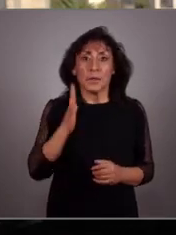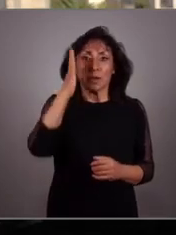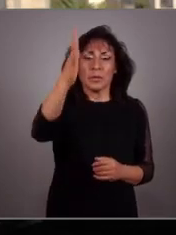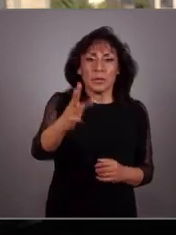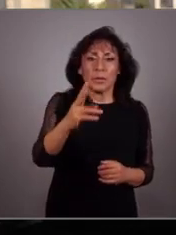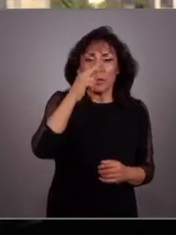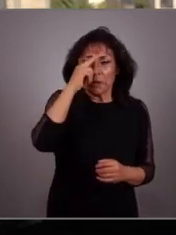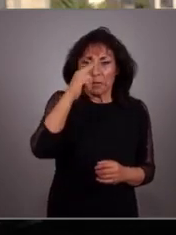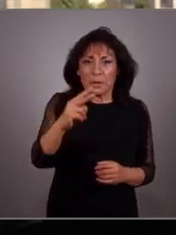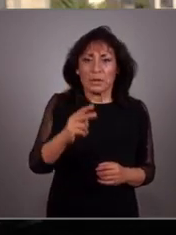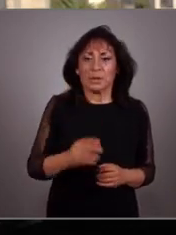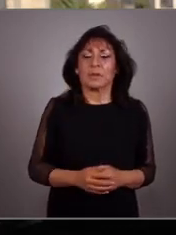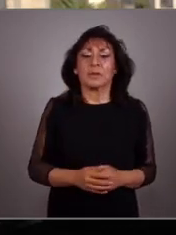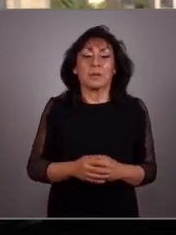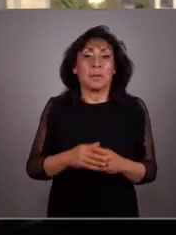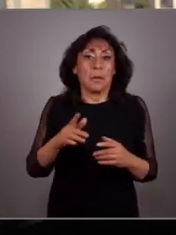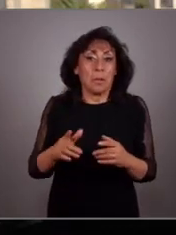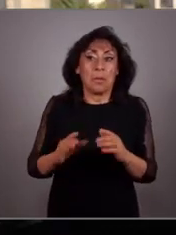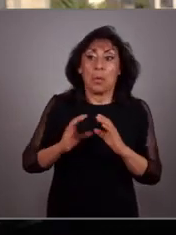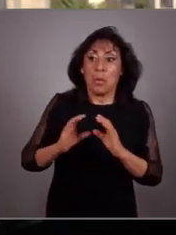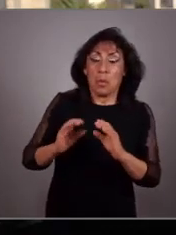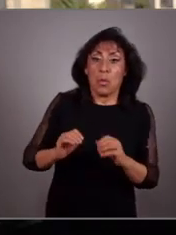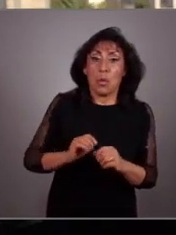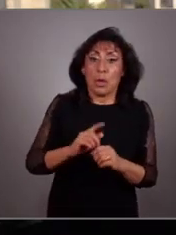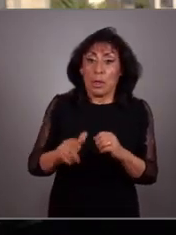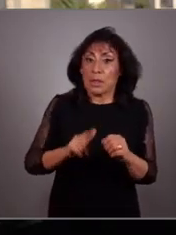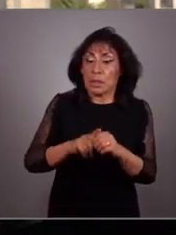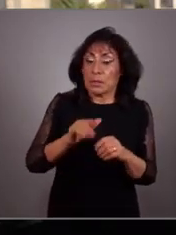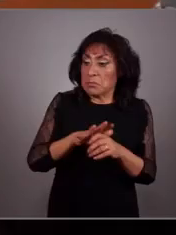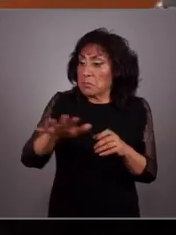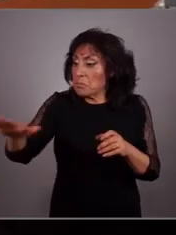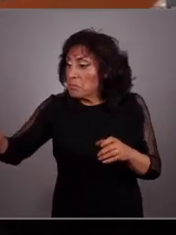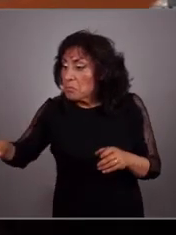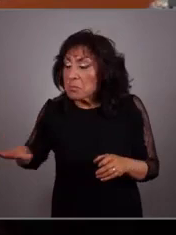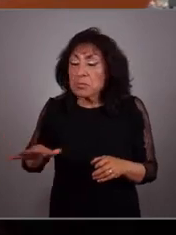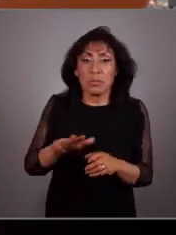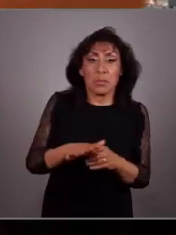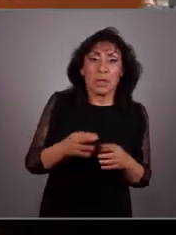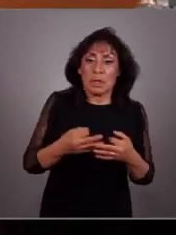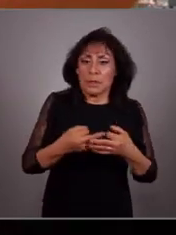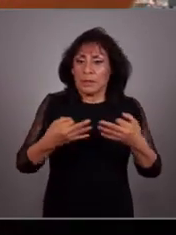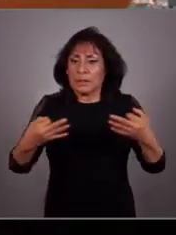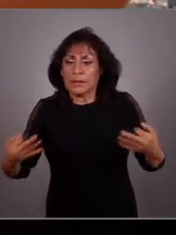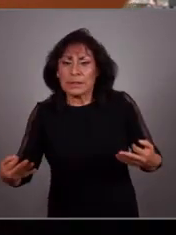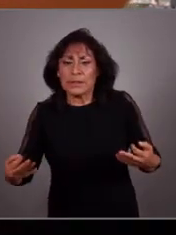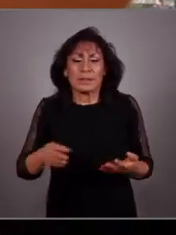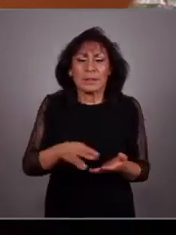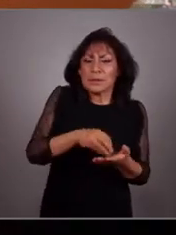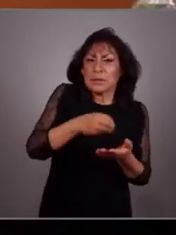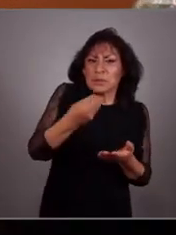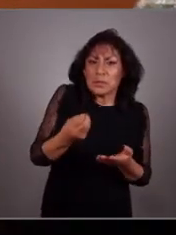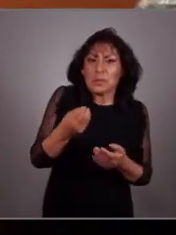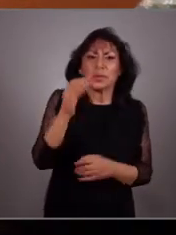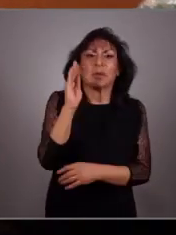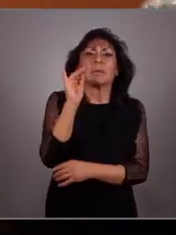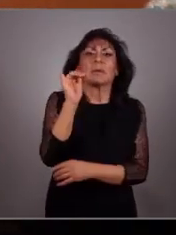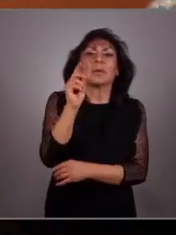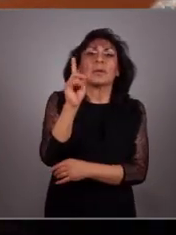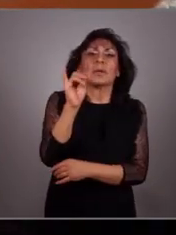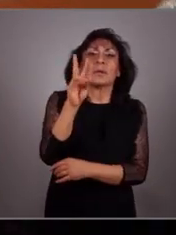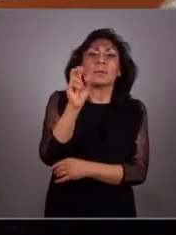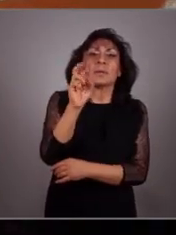de México será ambientalista o seguirá condenado al pasado? La tierra, nuestros recursos naturales,